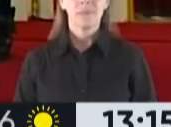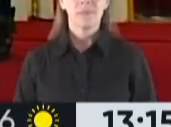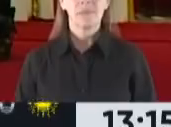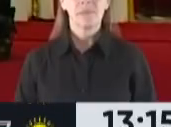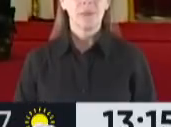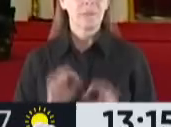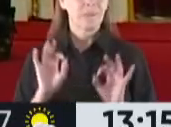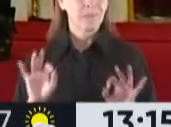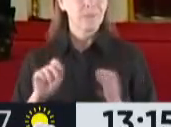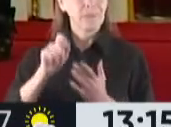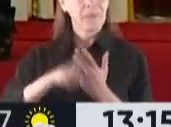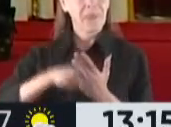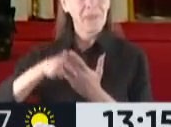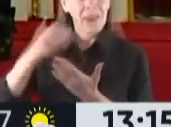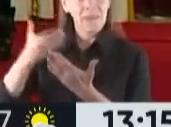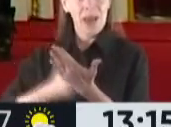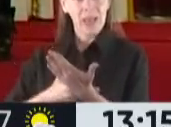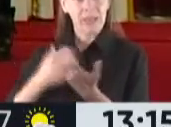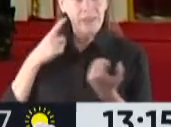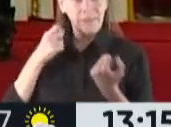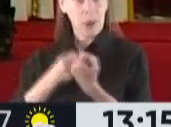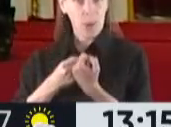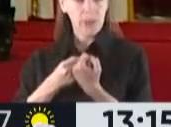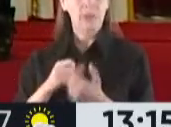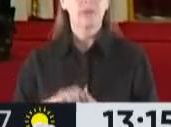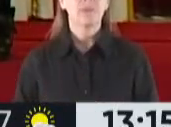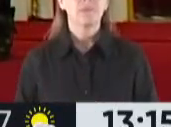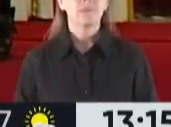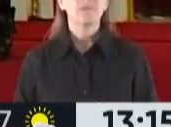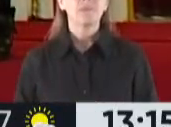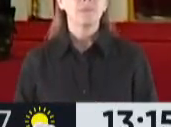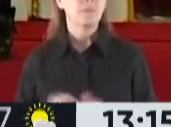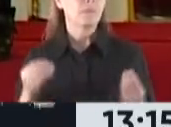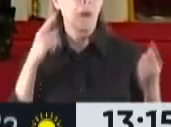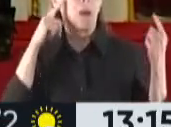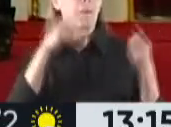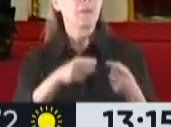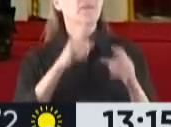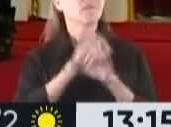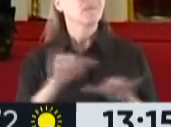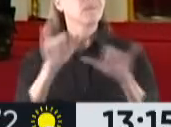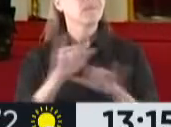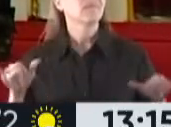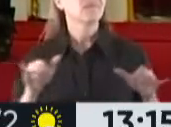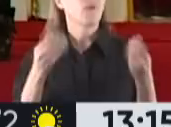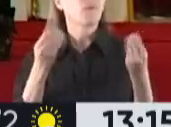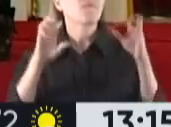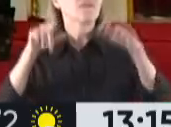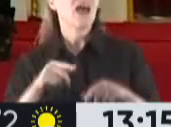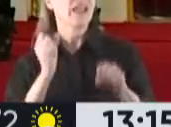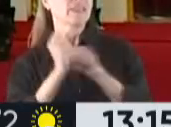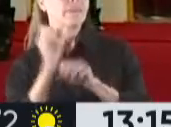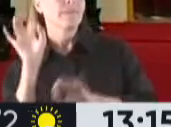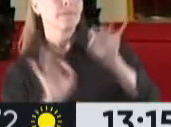Finalizado el acto de firmas del memorándum de entendimiento entre ambas naciones y con la finalidad de comunicar los lineamientos estratégicos de